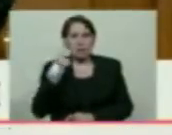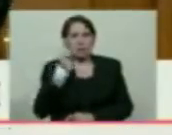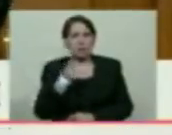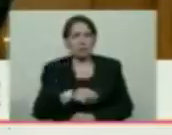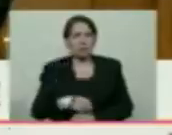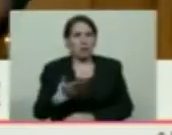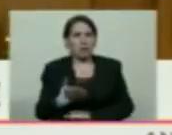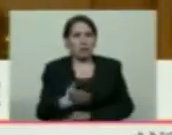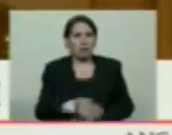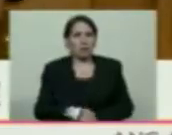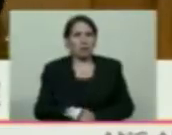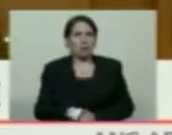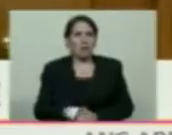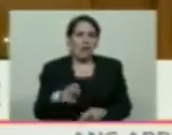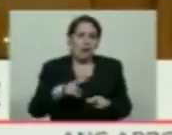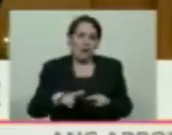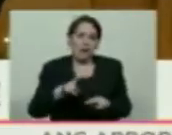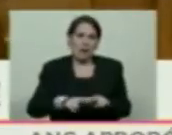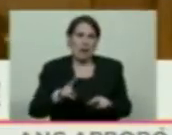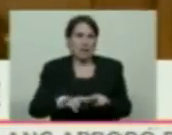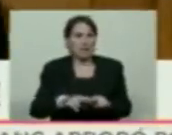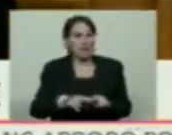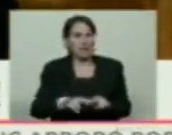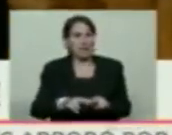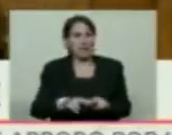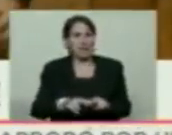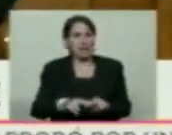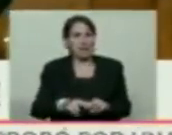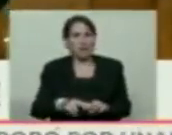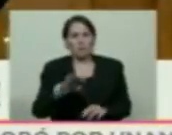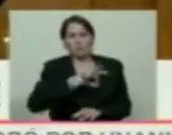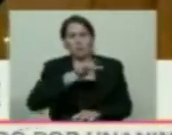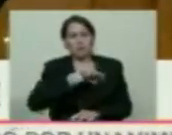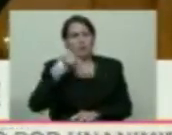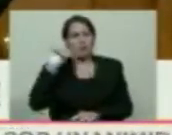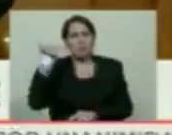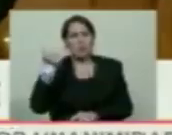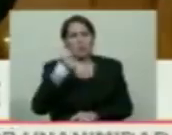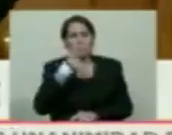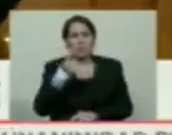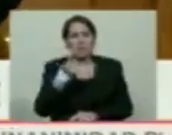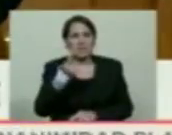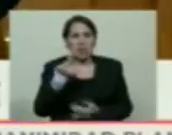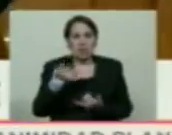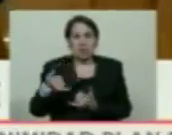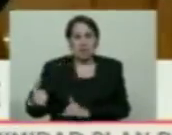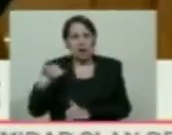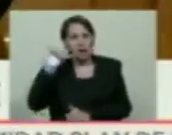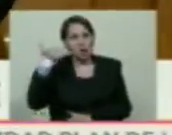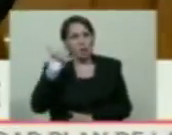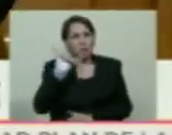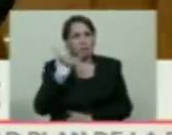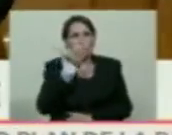radio. Y la niña me llamó, el señor llamó, y él me dice, te voy a pasar a mi hija Alexandra. Pero Alexandra